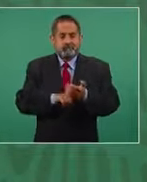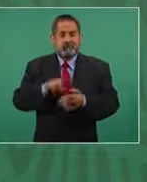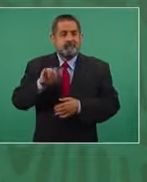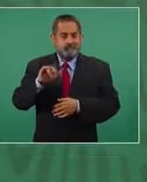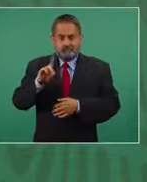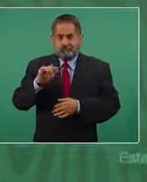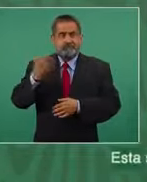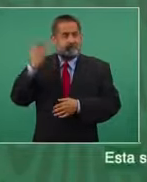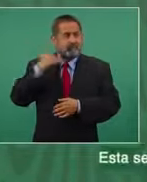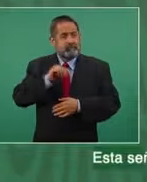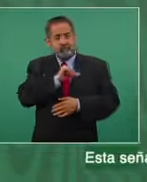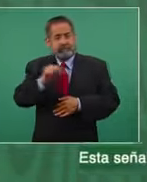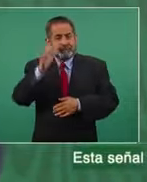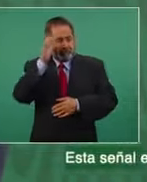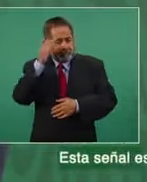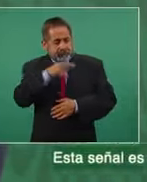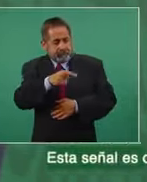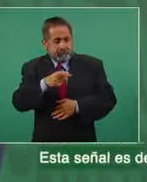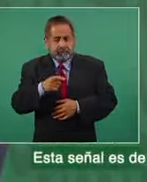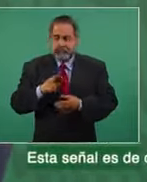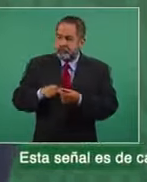Pero ¿de dónde viene esto?